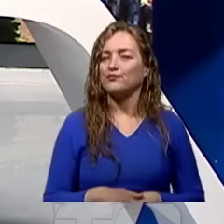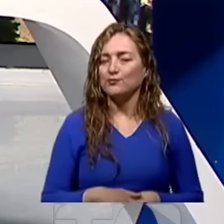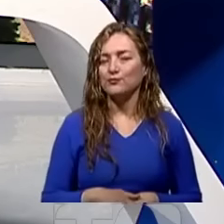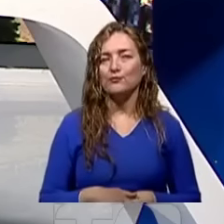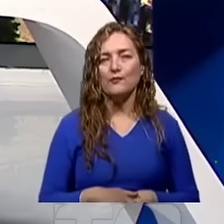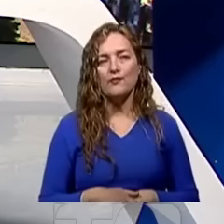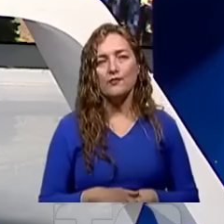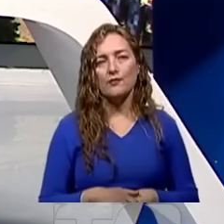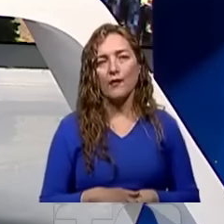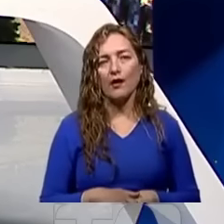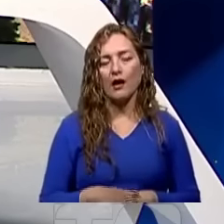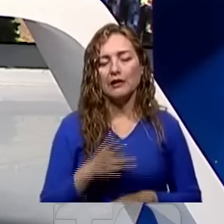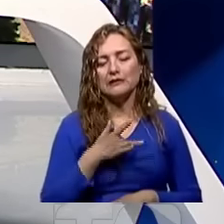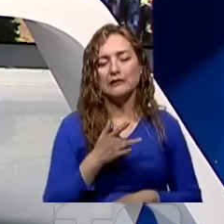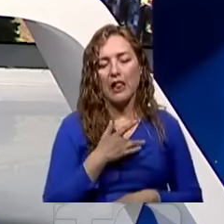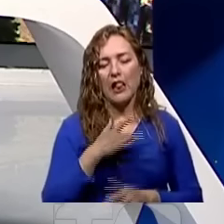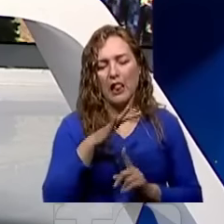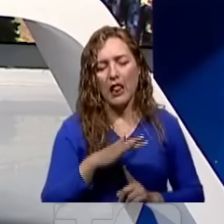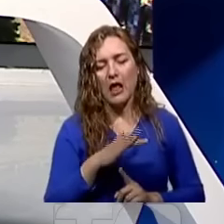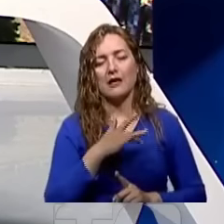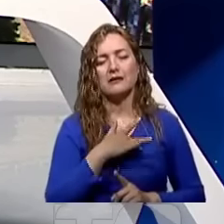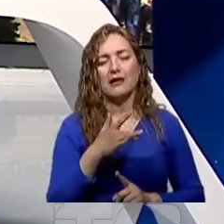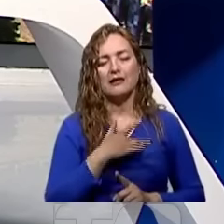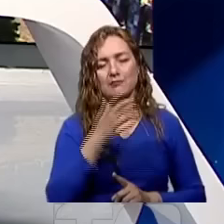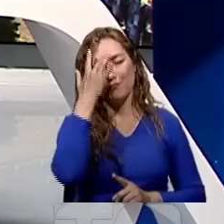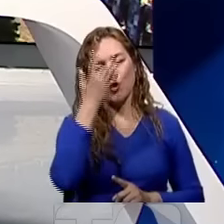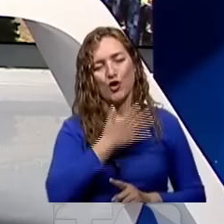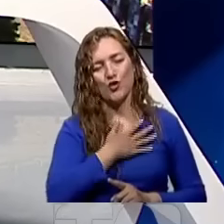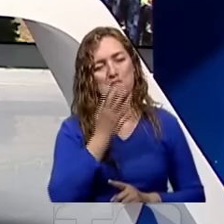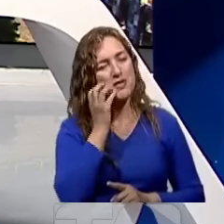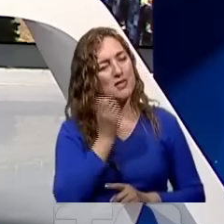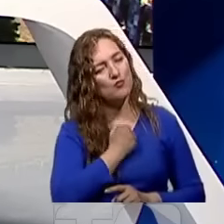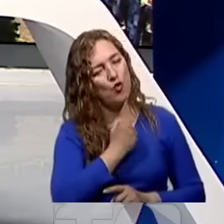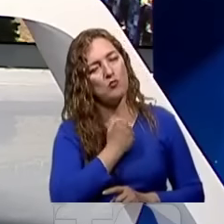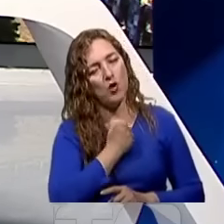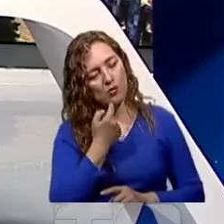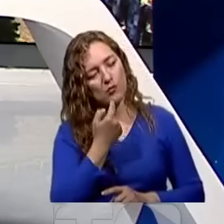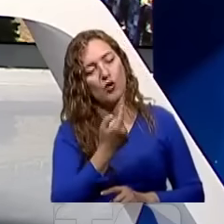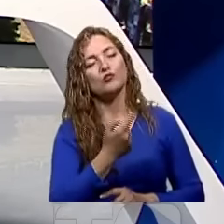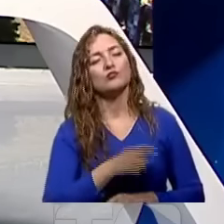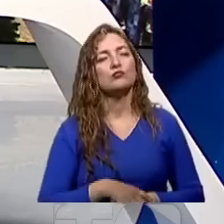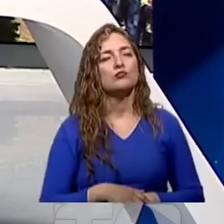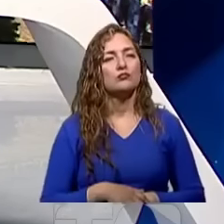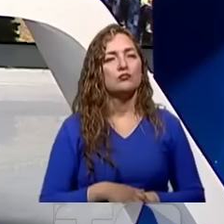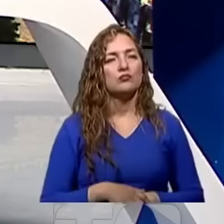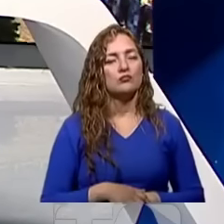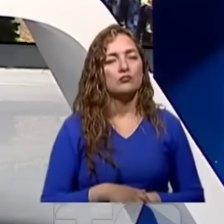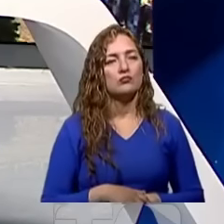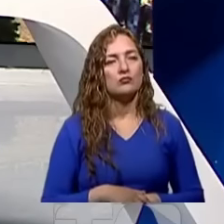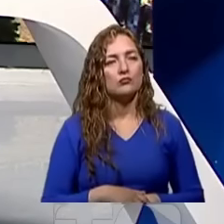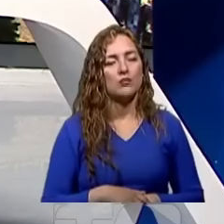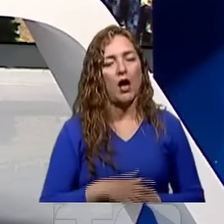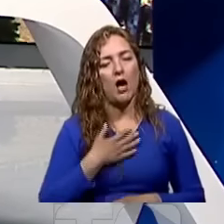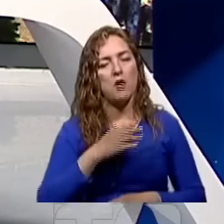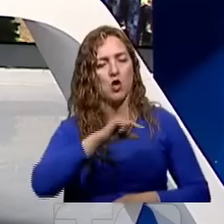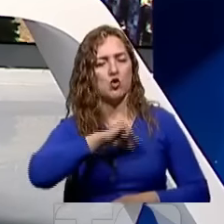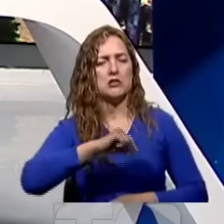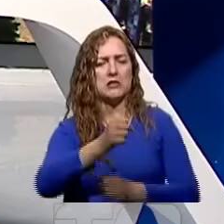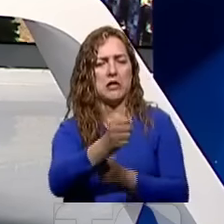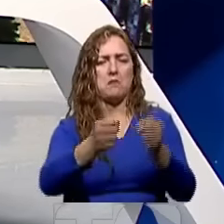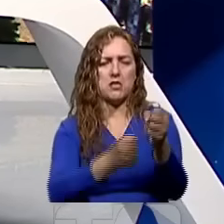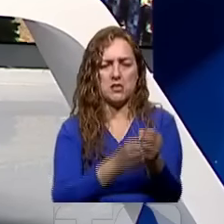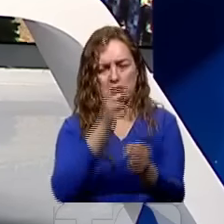de los casos, lastima. Lo sé y porque lo he vivido en carne propia, digo, así que ojalá también este sea ese llamado a la conciencia que